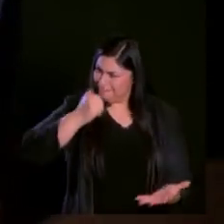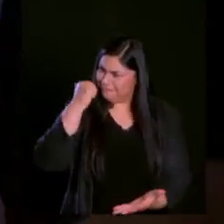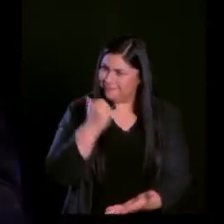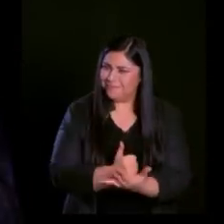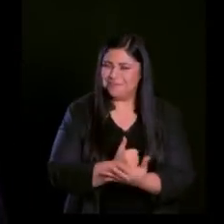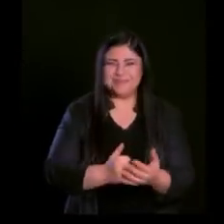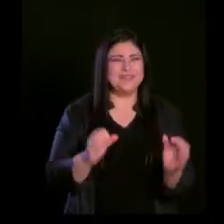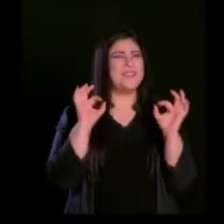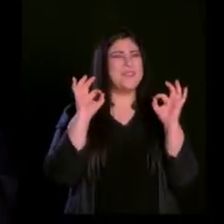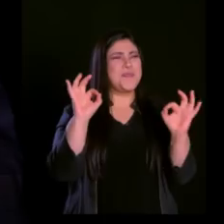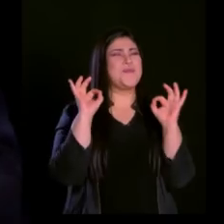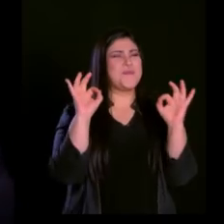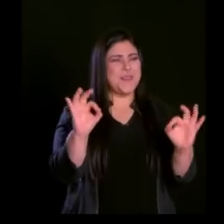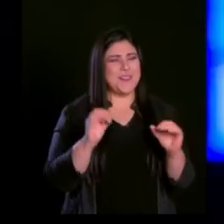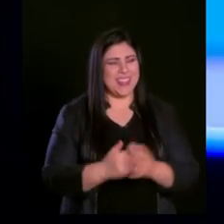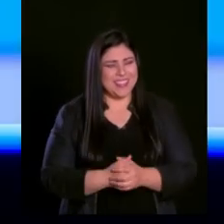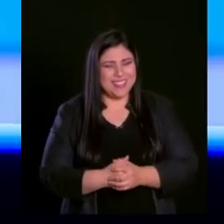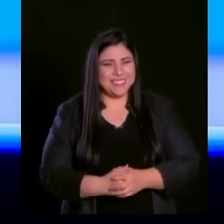bien